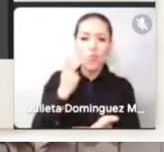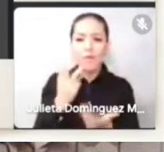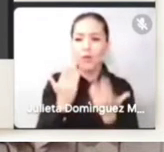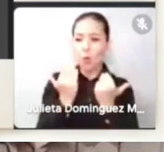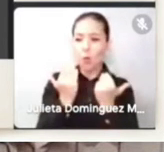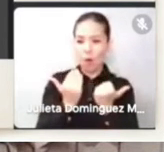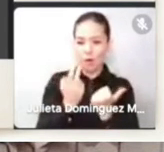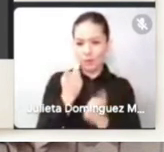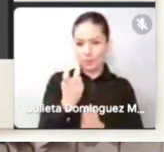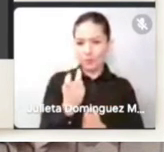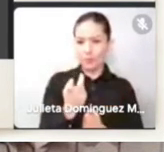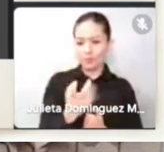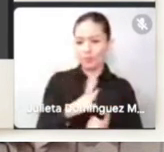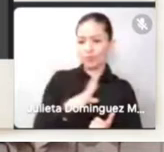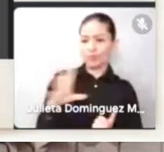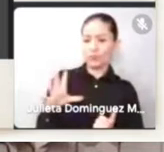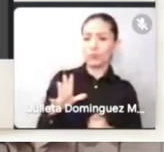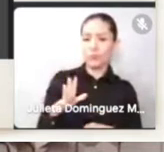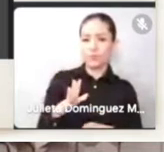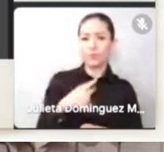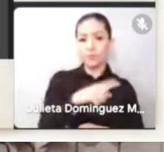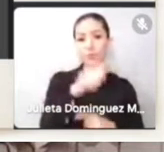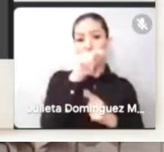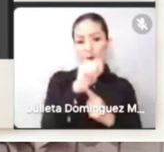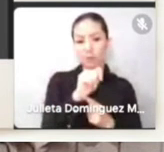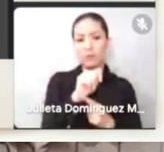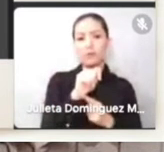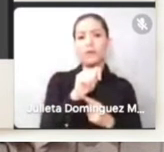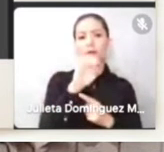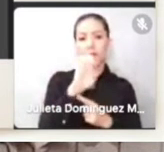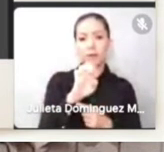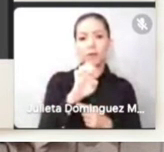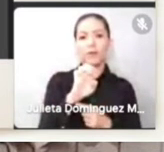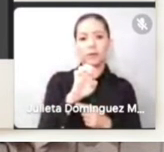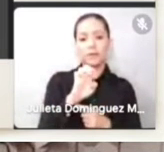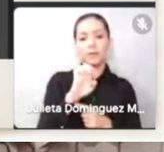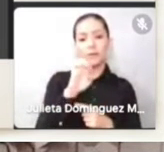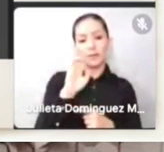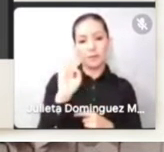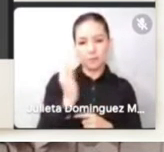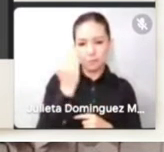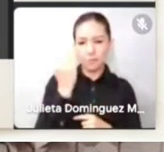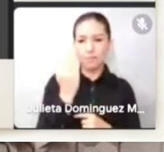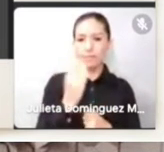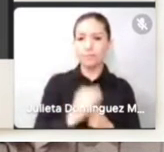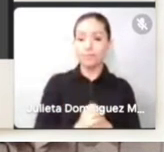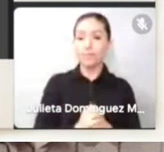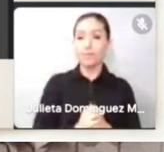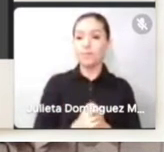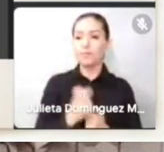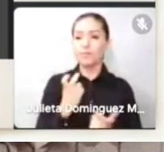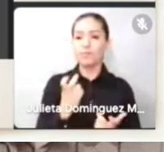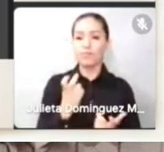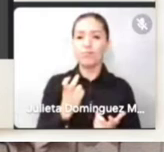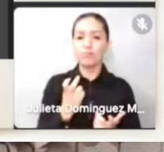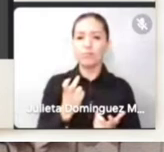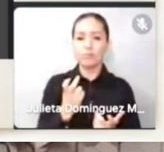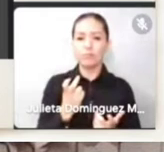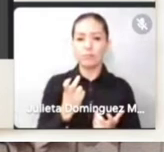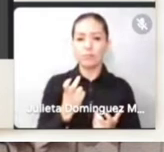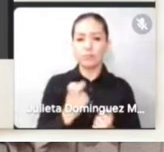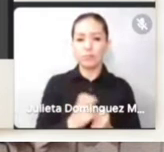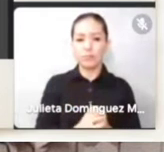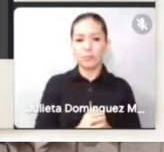que fue impugnado y confirmado por el Tribunal Electoral del Poder Judicial de la Federación. La queja de referencia tiene relación con el